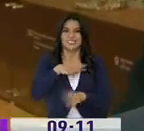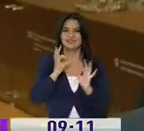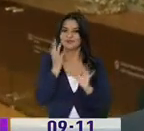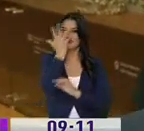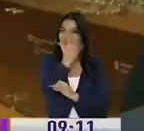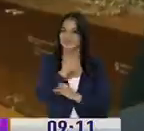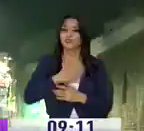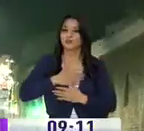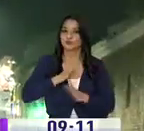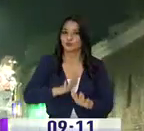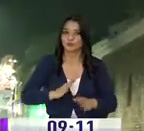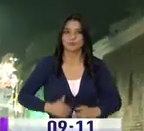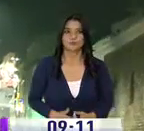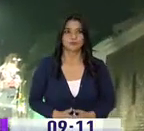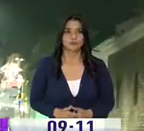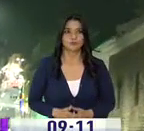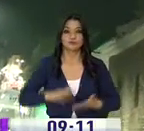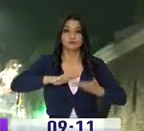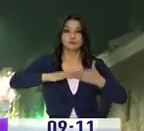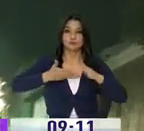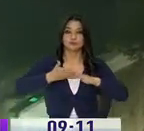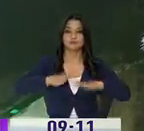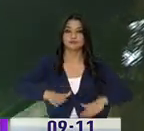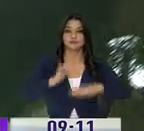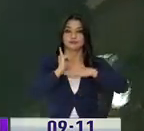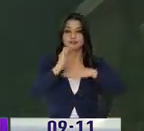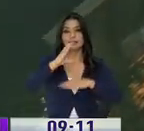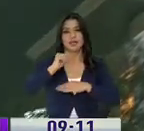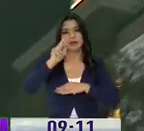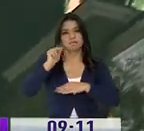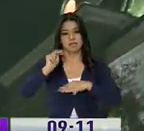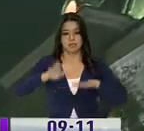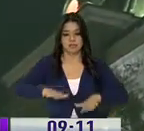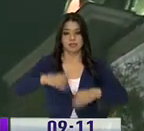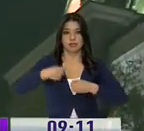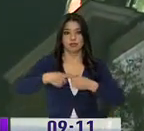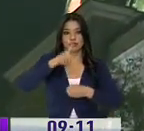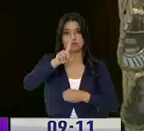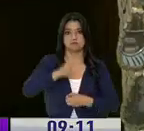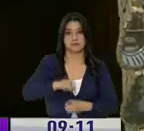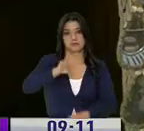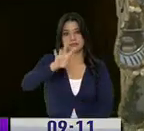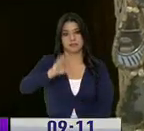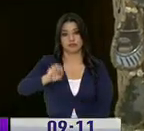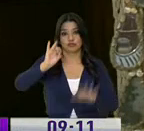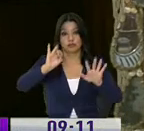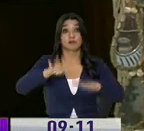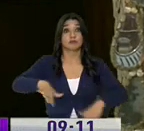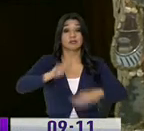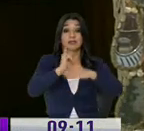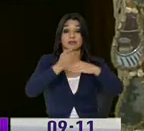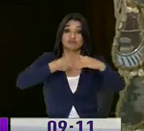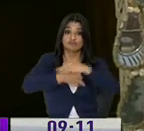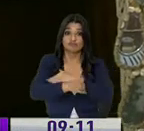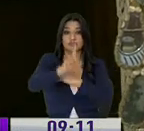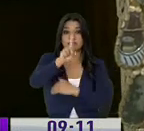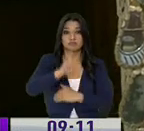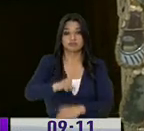tesoro que esconde este espacio. La comunidad del Carmen Bajo se estableció en Quito en 1705 y la iglesia se inauguró